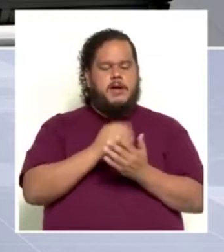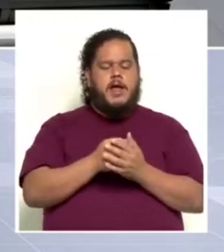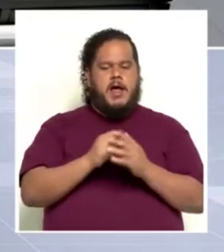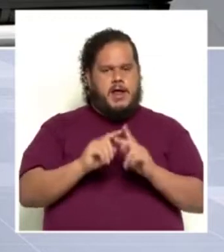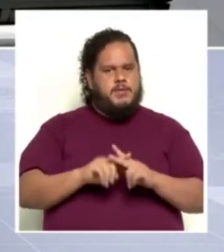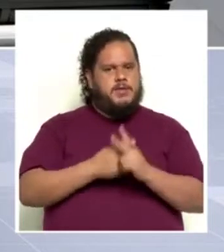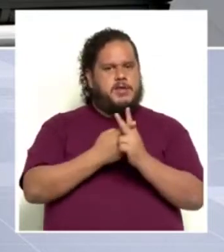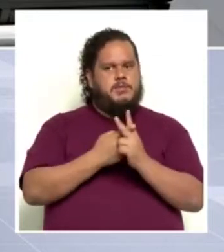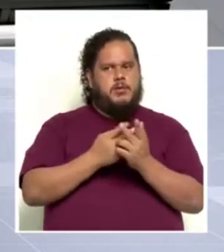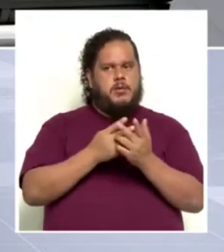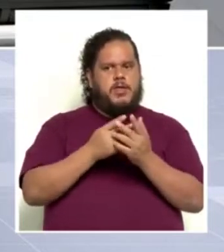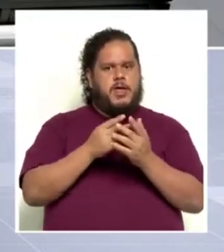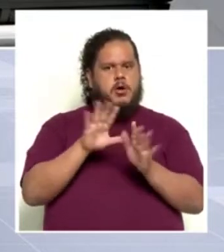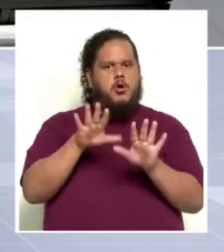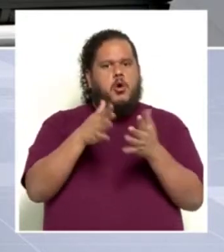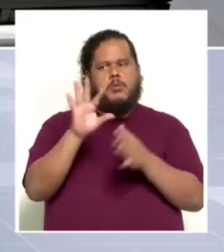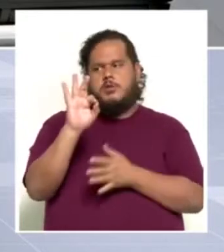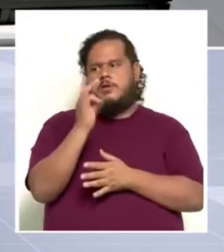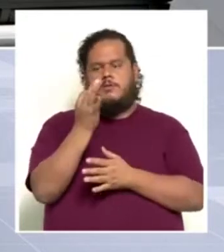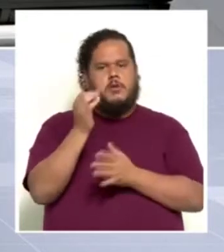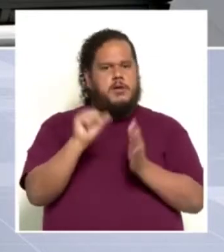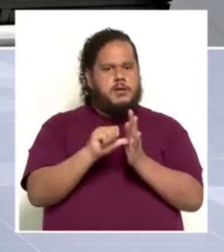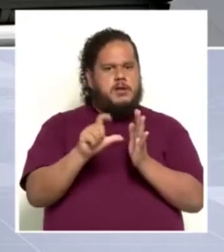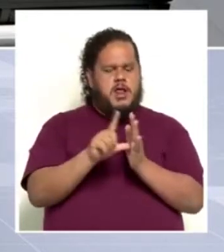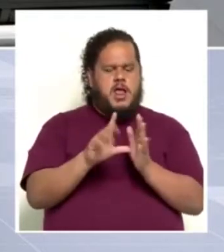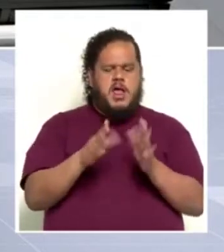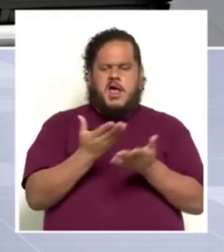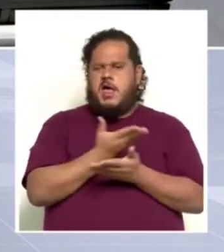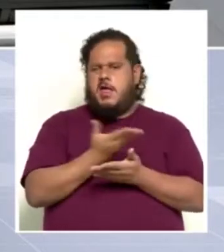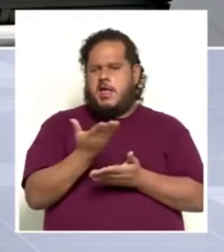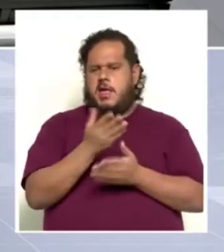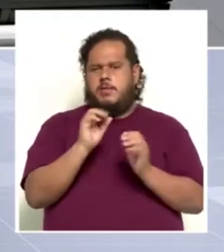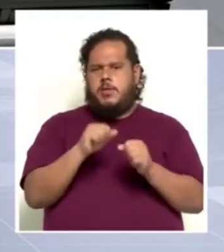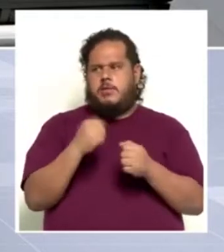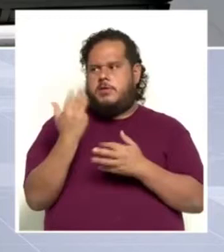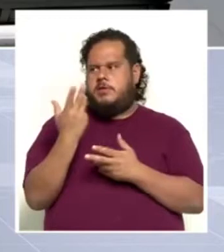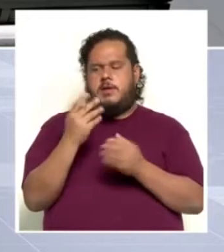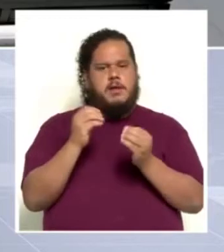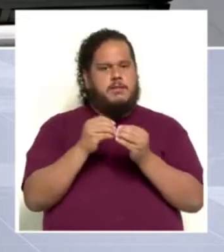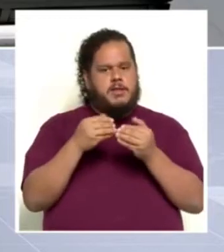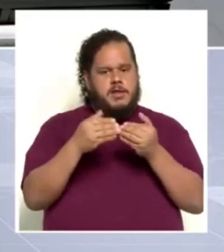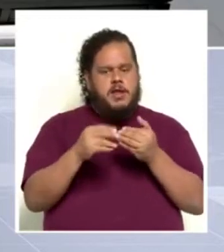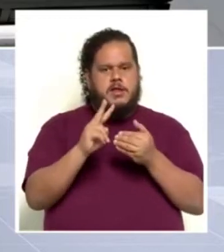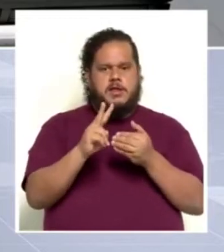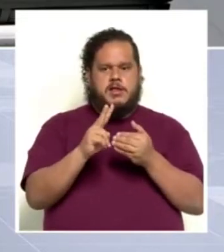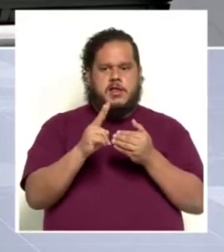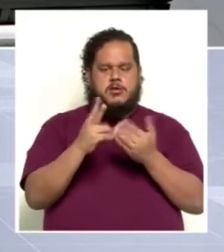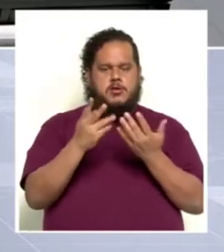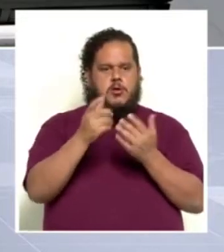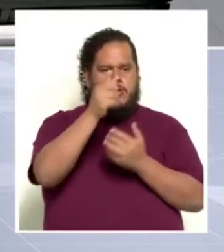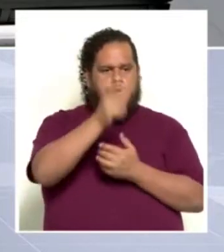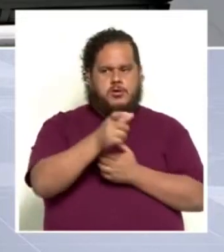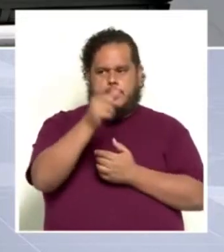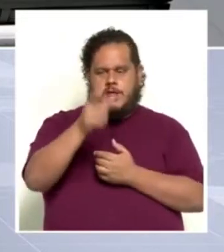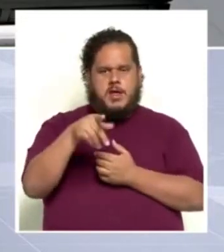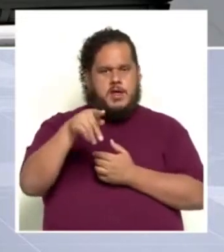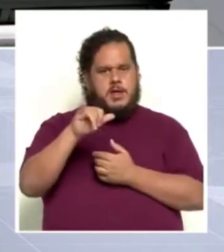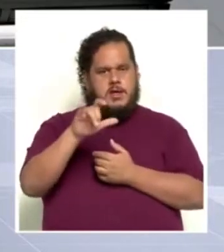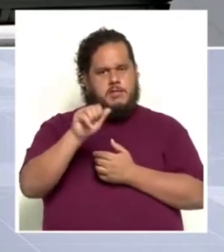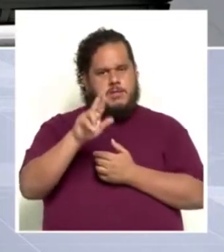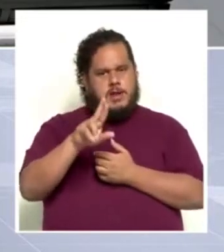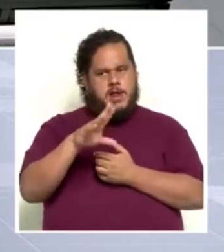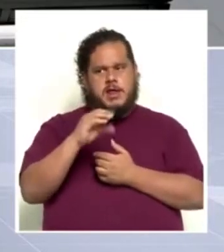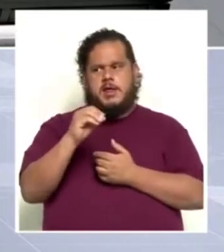del cuatrienio, los experimentados, ¿qué podemos esperar más allá de estas dos figuras? Doña Pilar Cisneros,